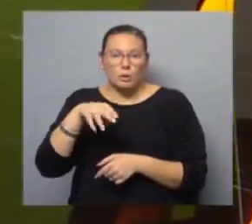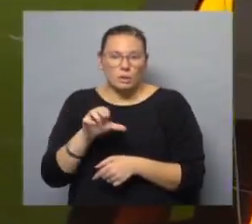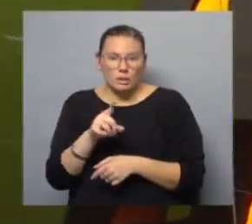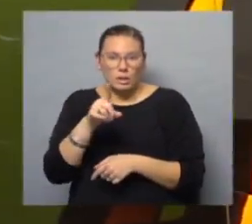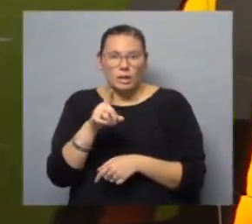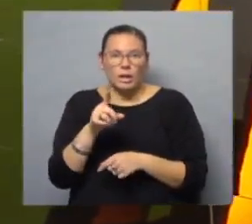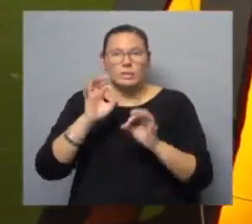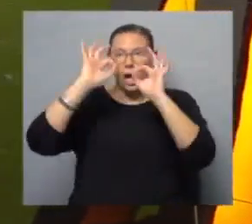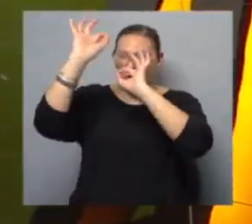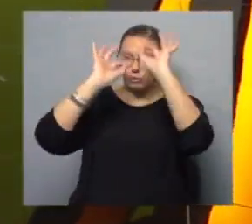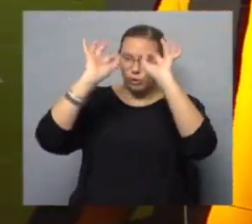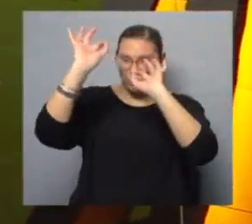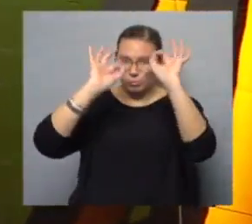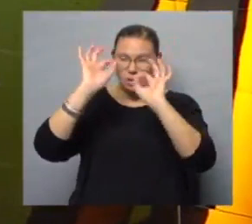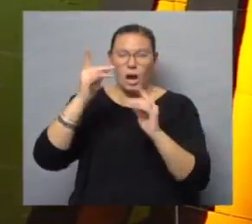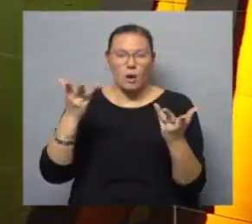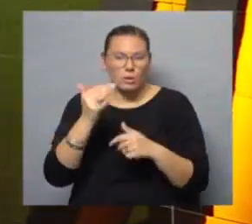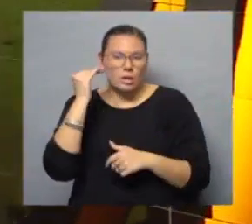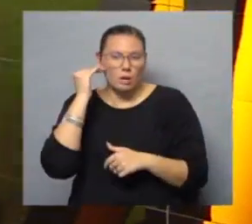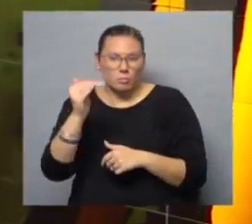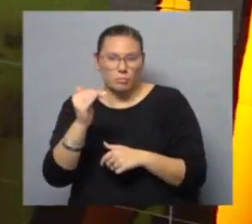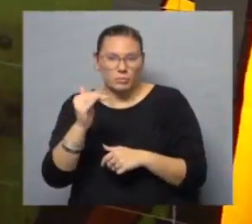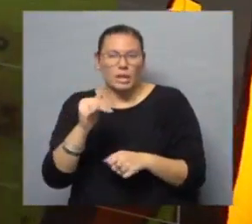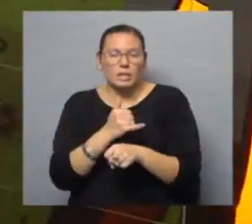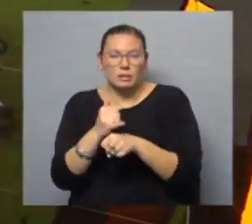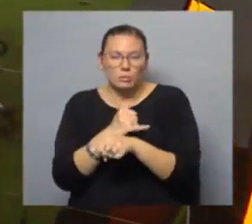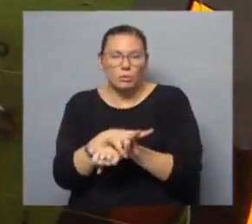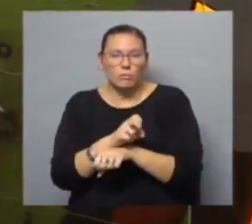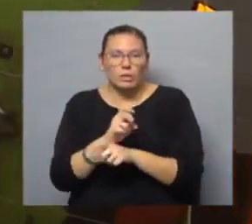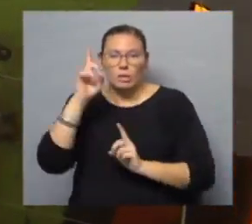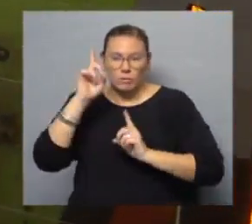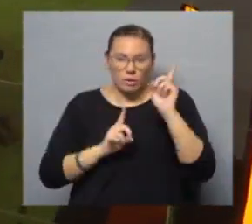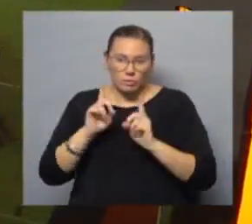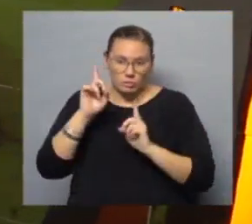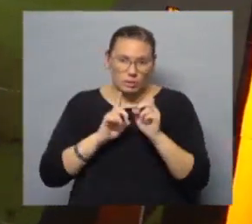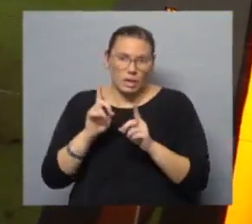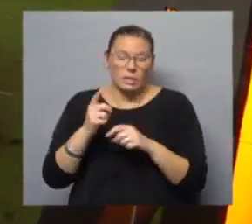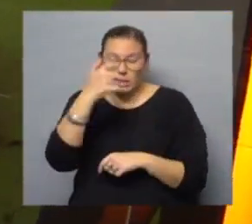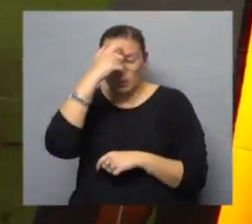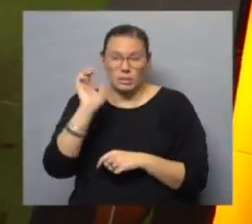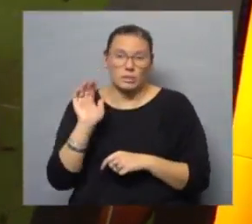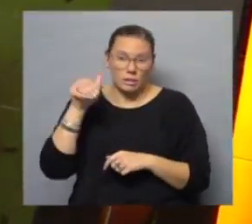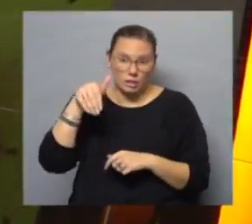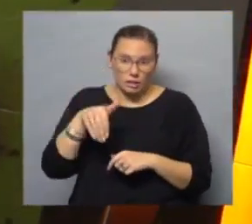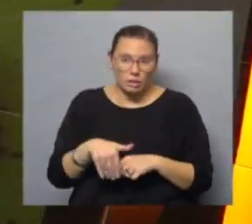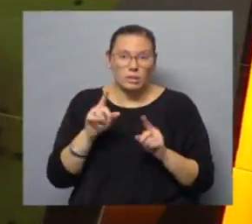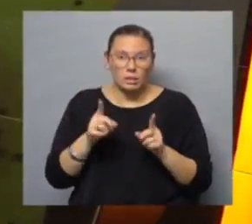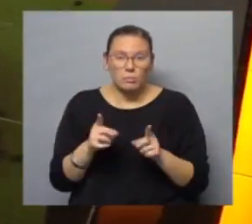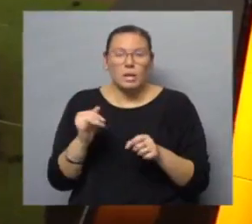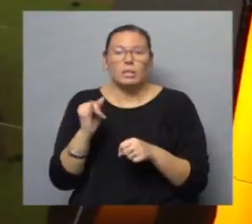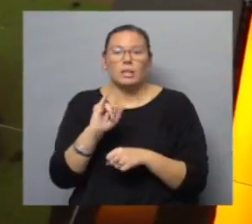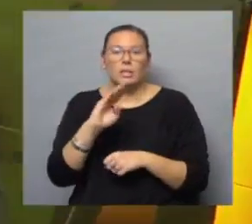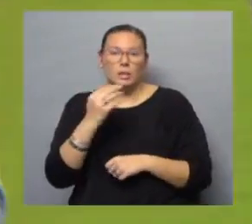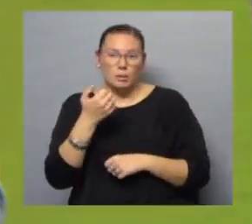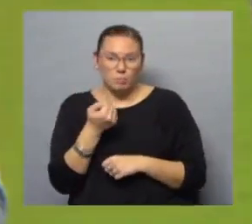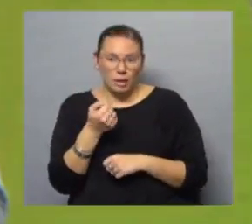doctor en astronomía, actualmente docente en el Instituto de Física de Facultad de Ciencias de la Universidad de la República y del Instituto de Profesores Artigas,